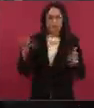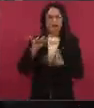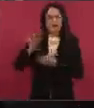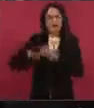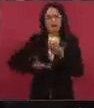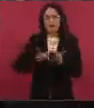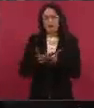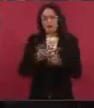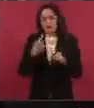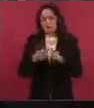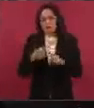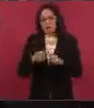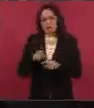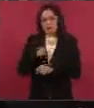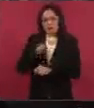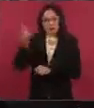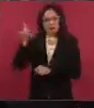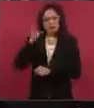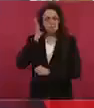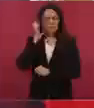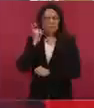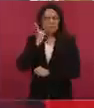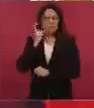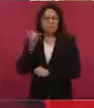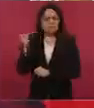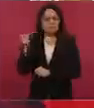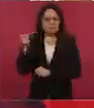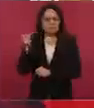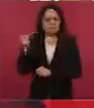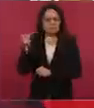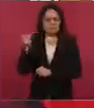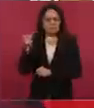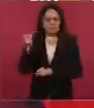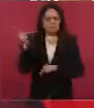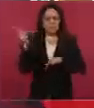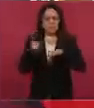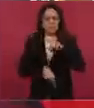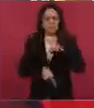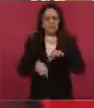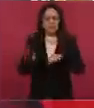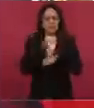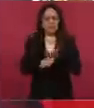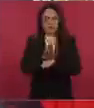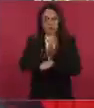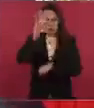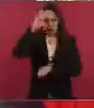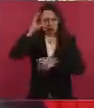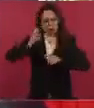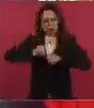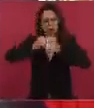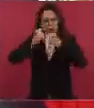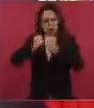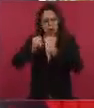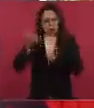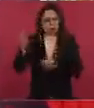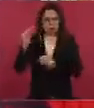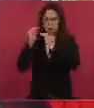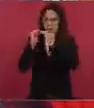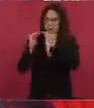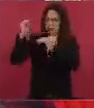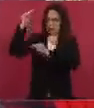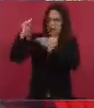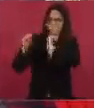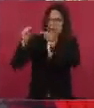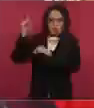quitarle los privilegios a los de arriba, no a los de abajo, no se les va a reducir